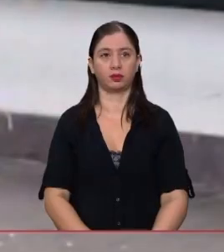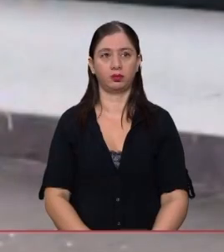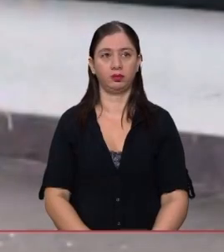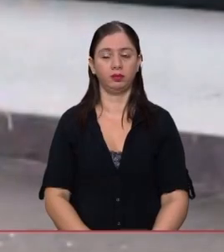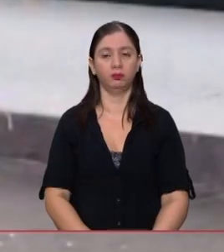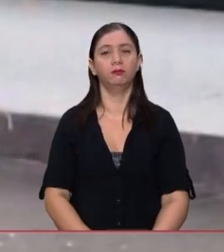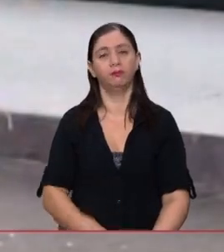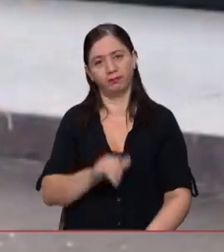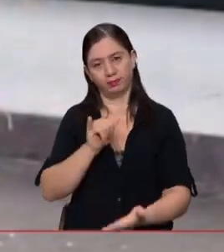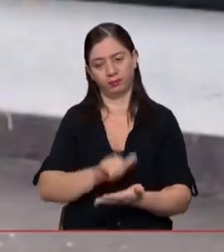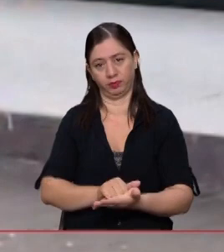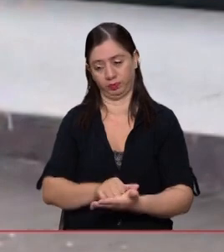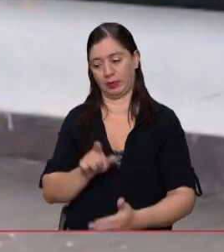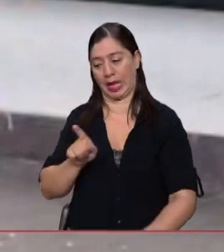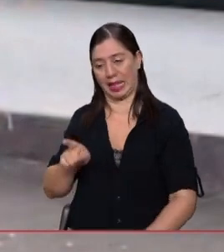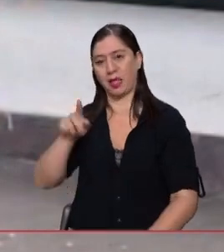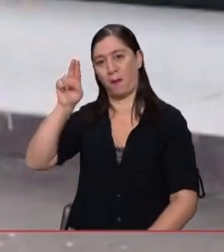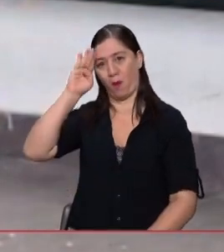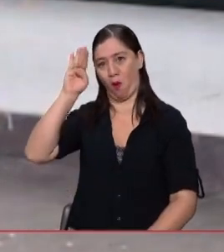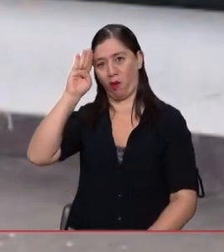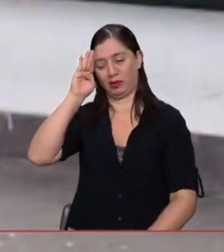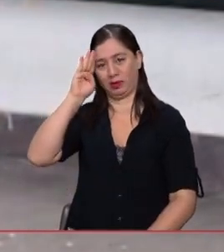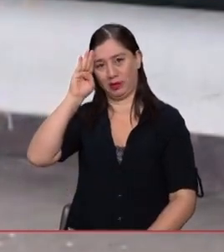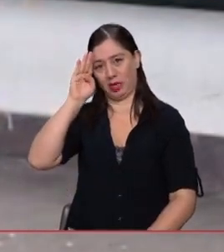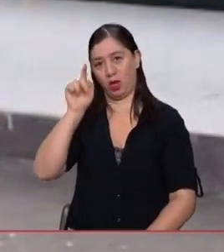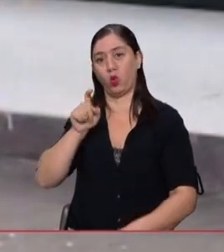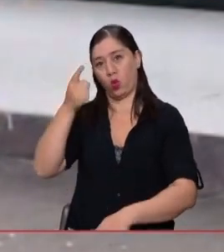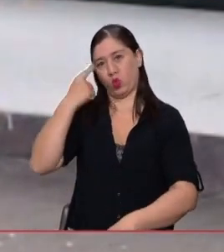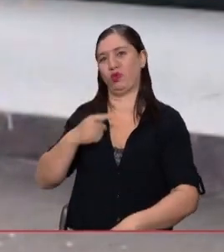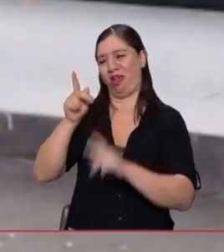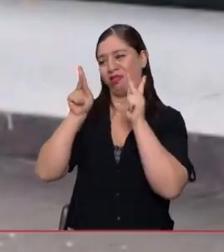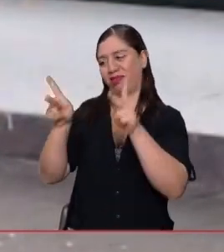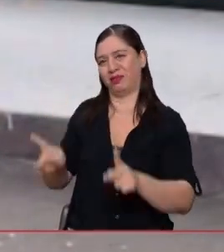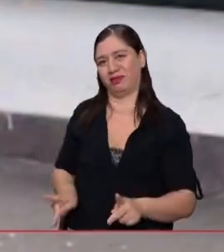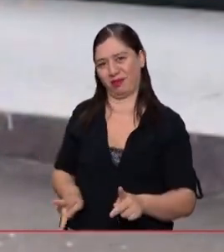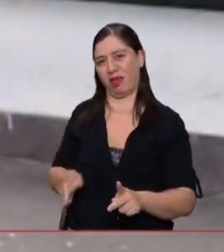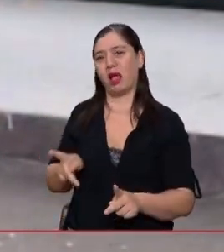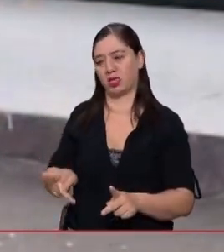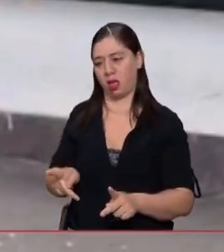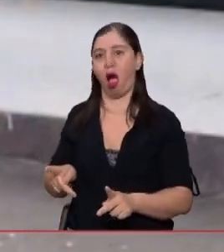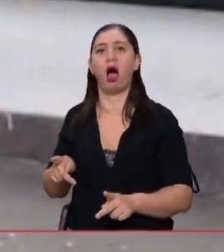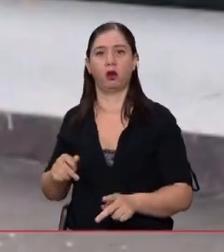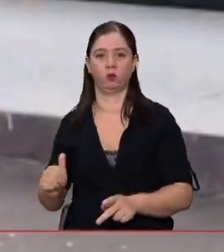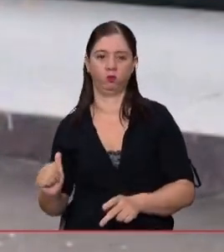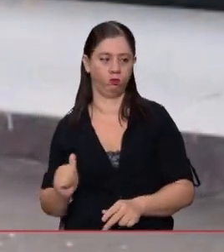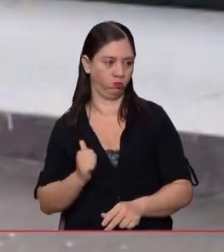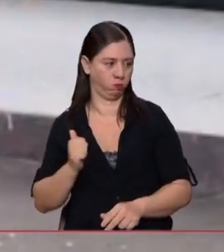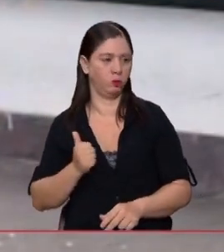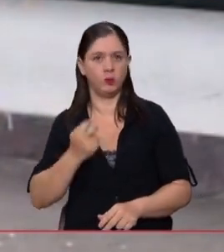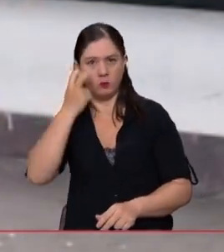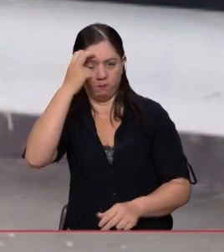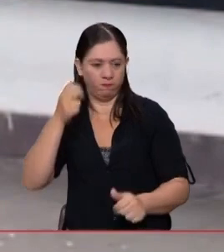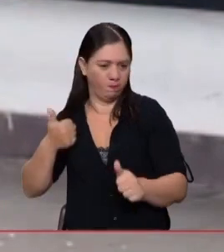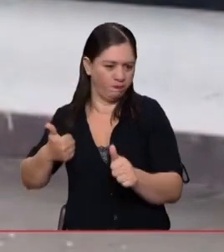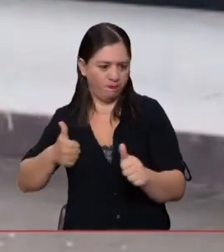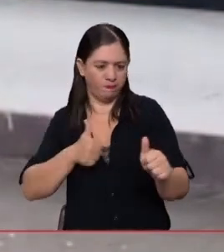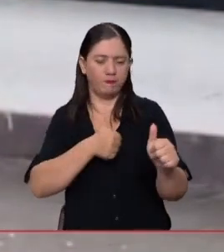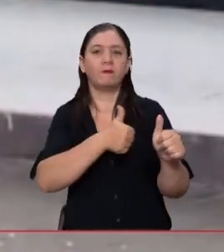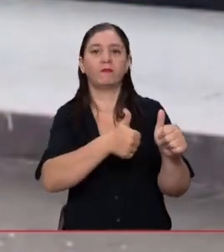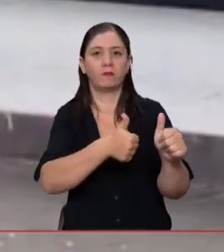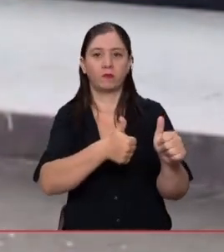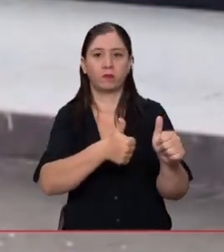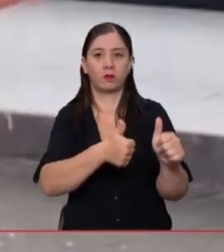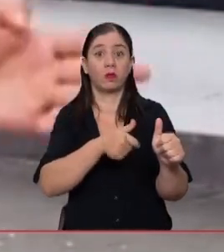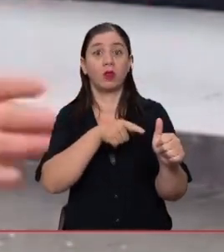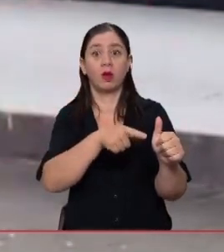Esto motiva a nuestro uniformado, que se encontraba en descanso, a una reacción a la persecución. Los delincuentes, al